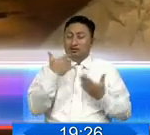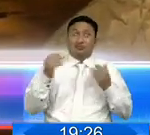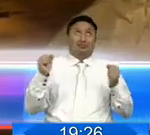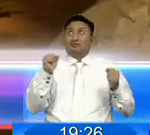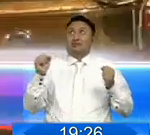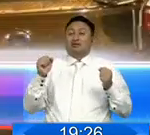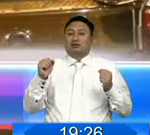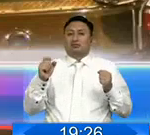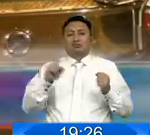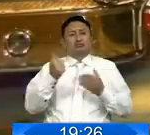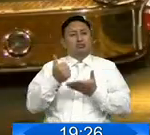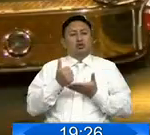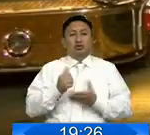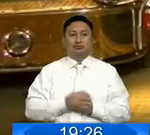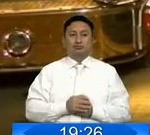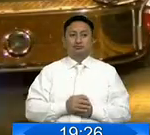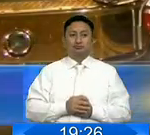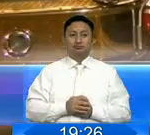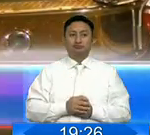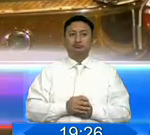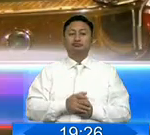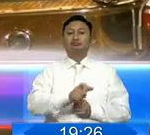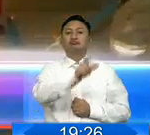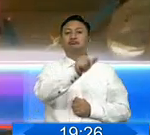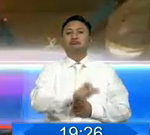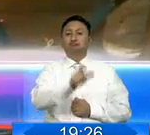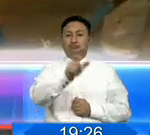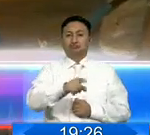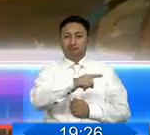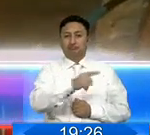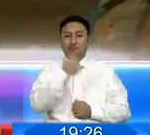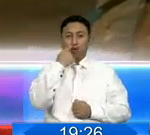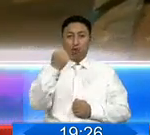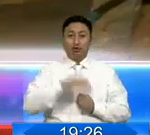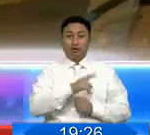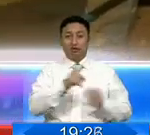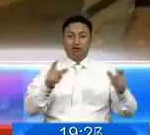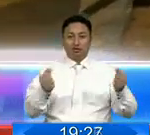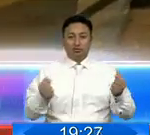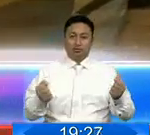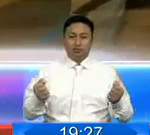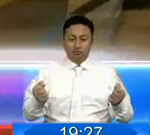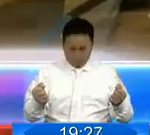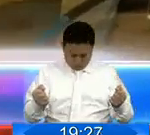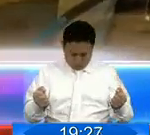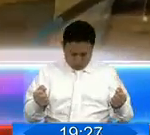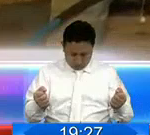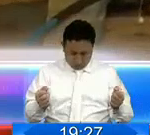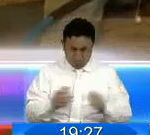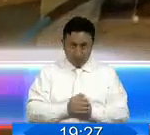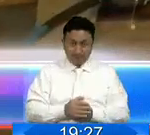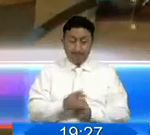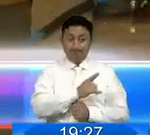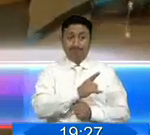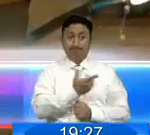como todo accidente. Según pasajeros del autobús, el conductor se quedó dormido. Se trataba de